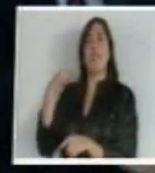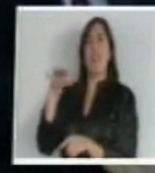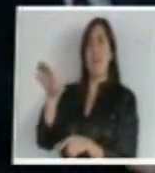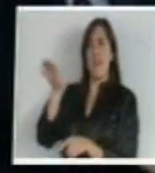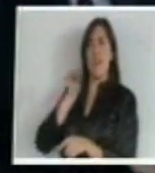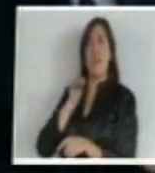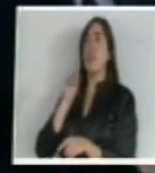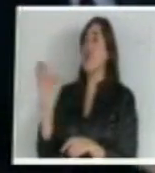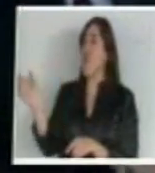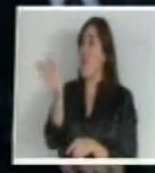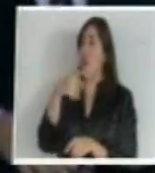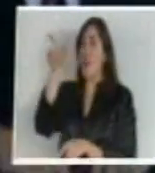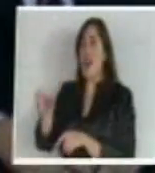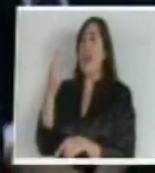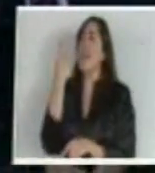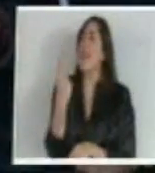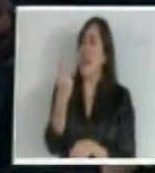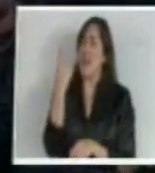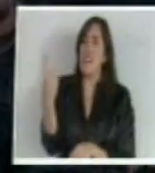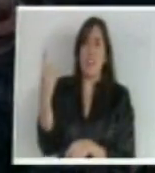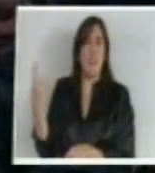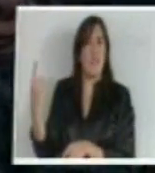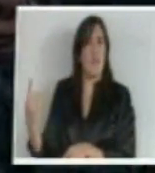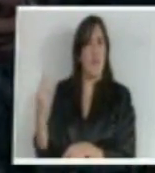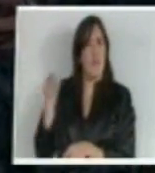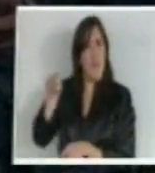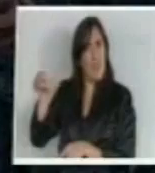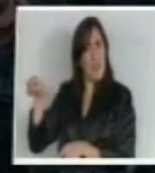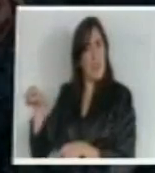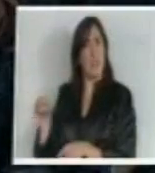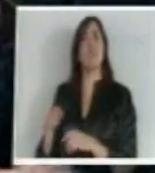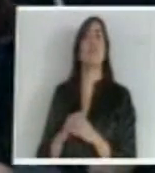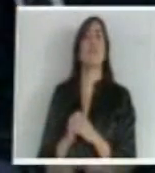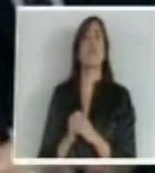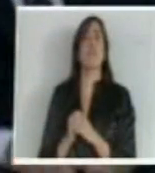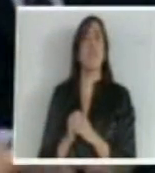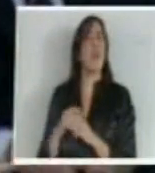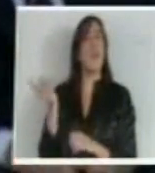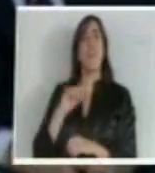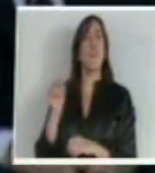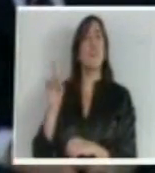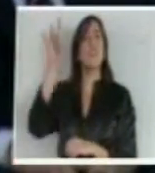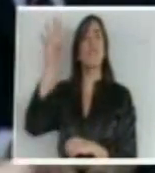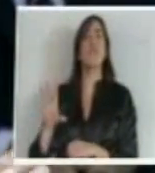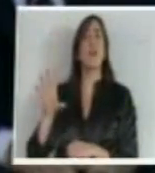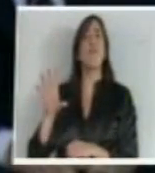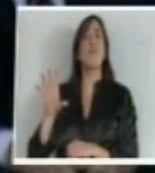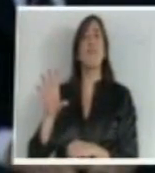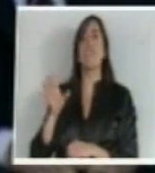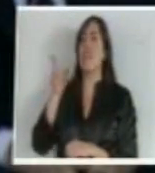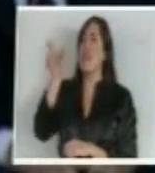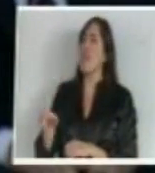en todos y cada uno de ellos. No era solamente la convicción,